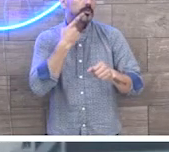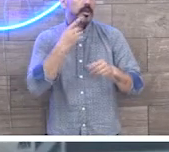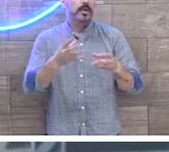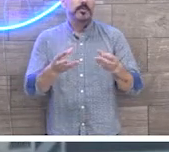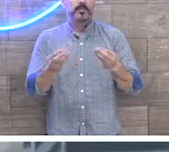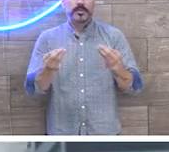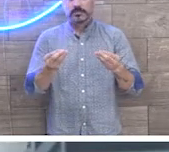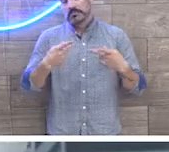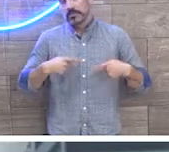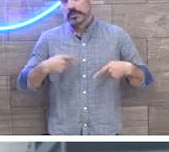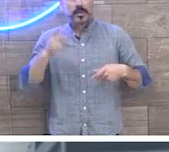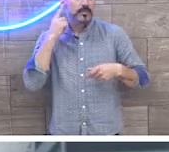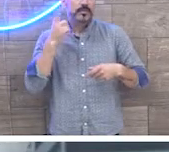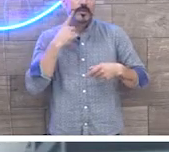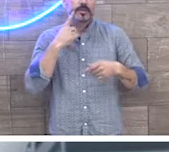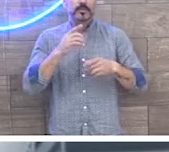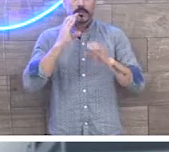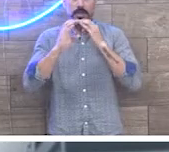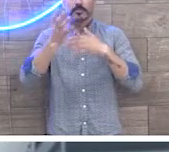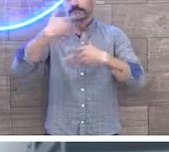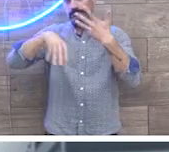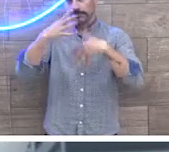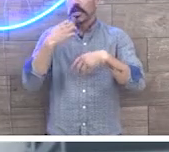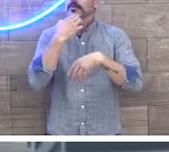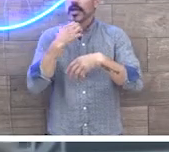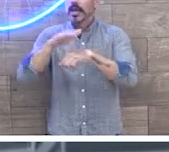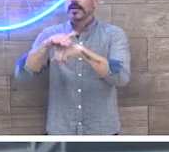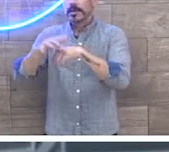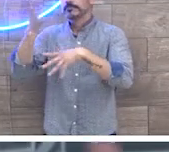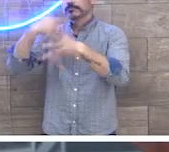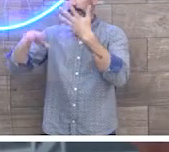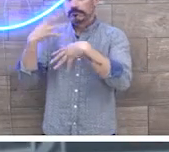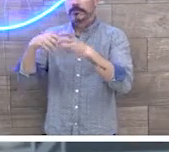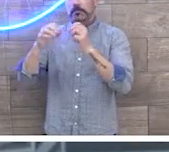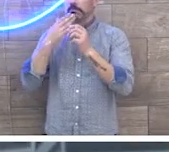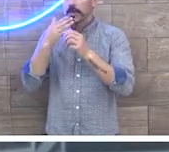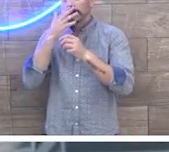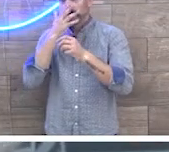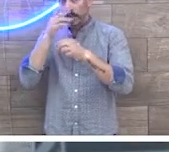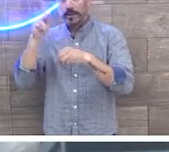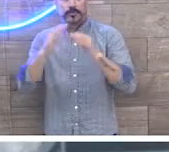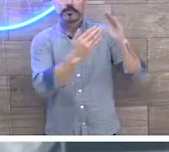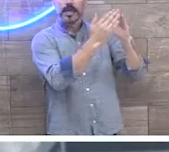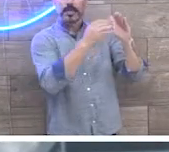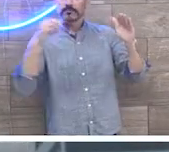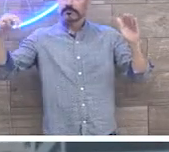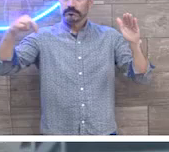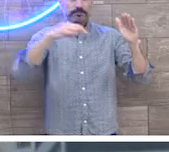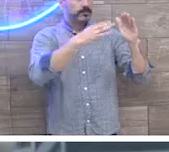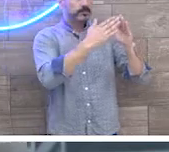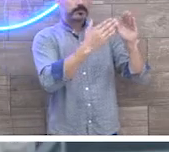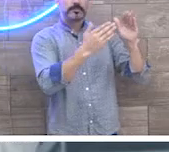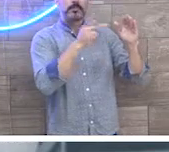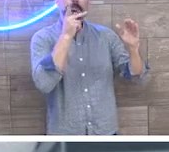saben hablar en lengua de señas en la escuela y con sus amiguitos. Uh-huh. Y en su casa están excluidos porque nadie habla, ¿no? Los